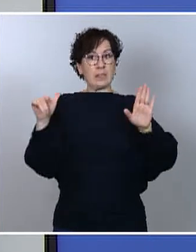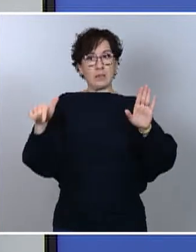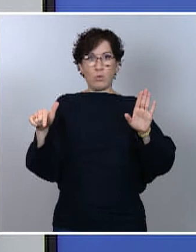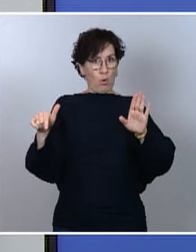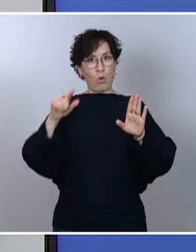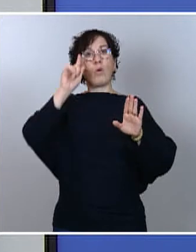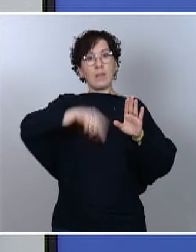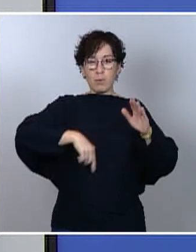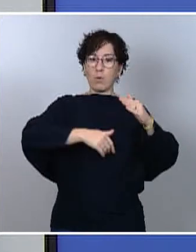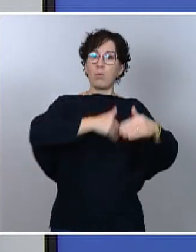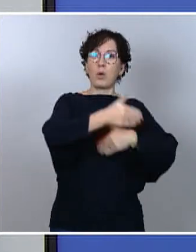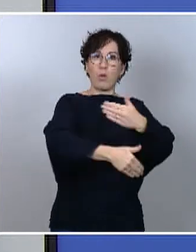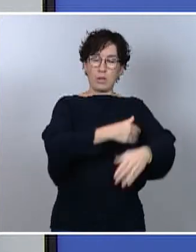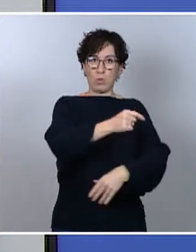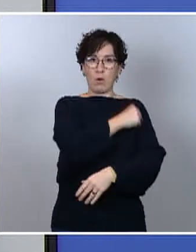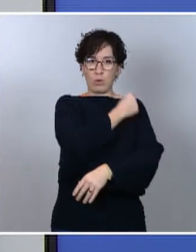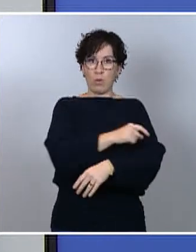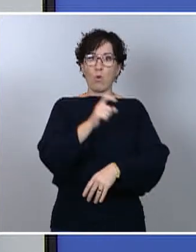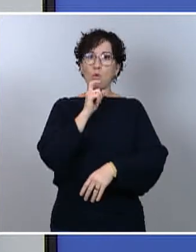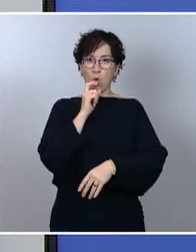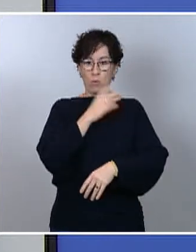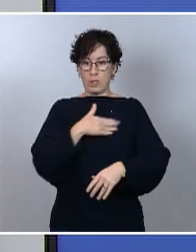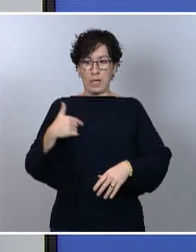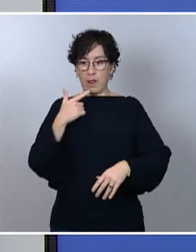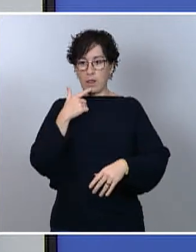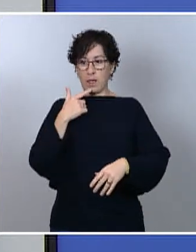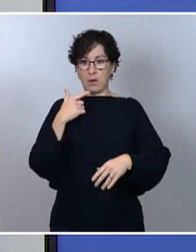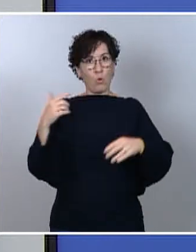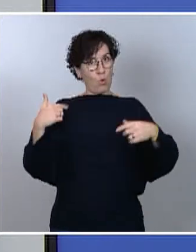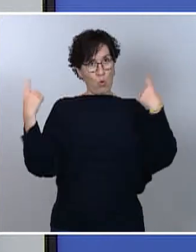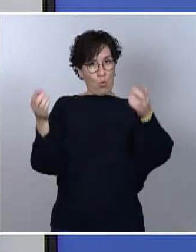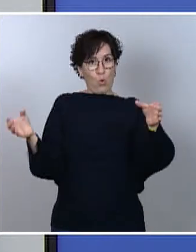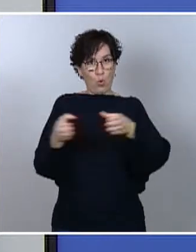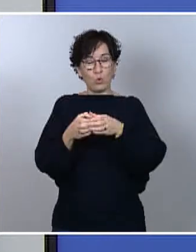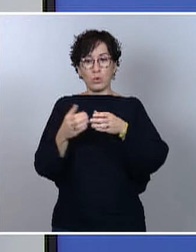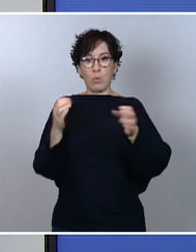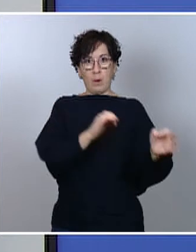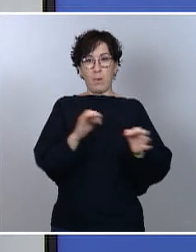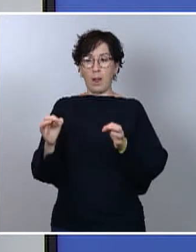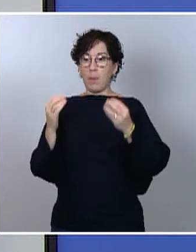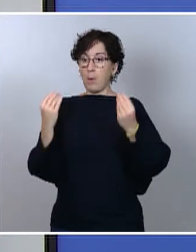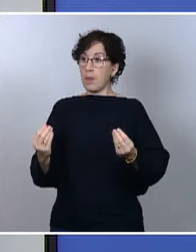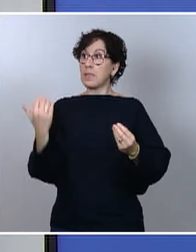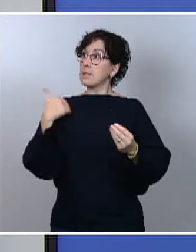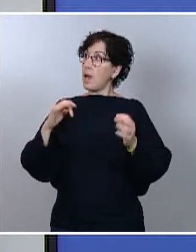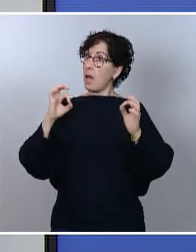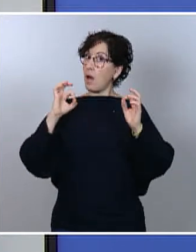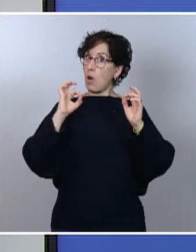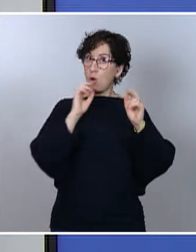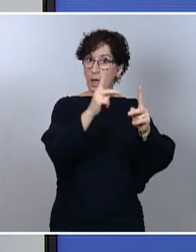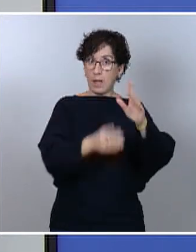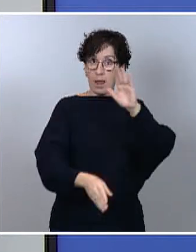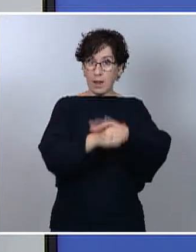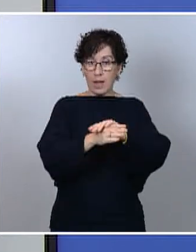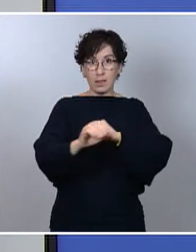preparando conjuntamente para el momento en el que sean autorizadas las vacunas y podamos administrarlas, y desde luego en este